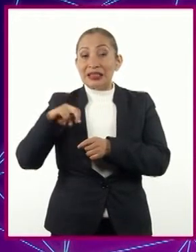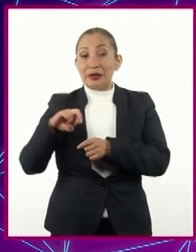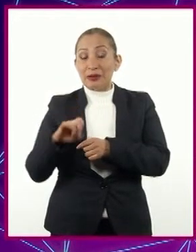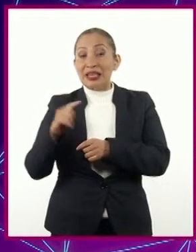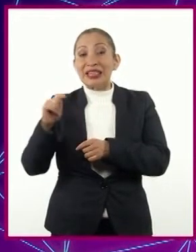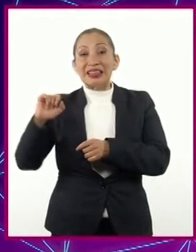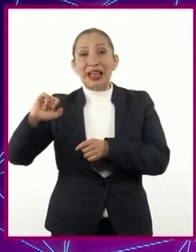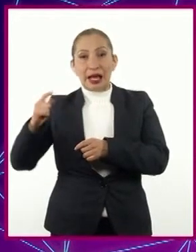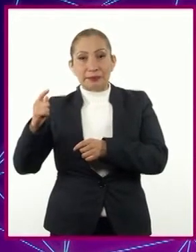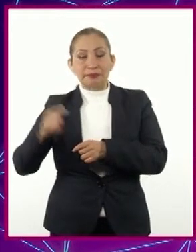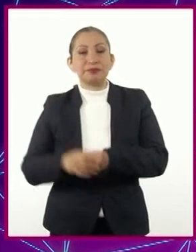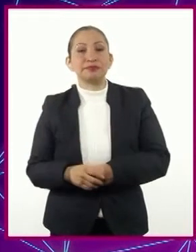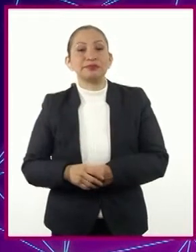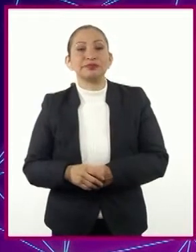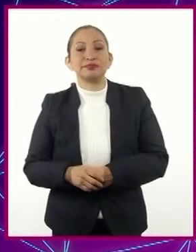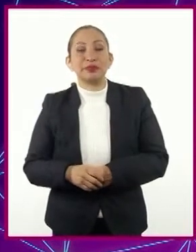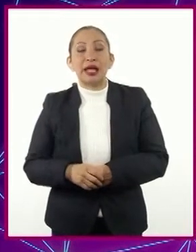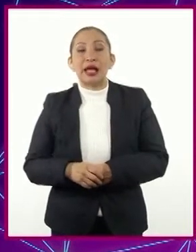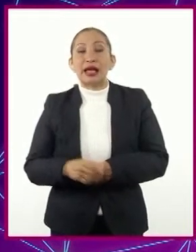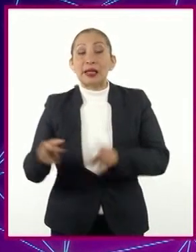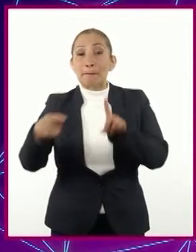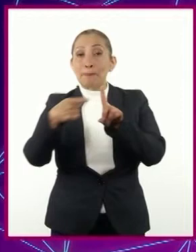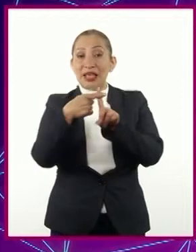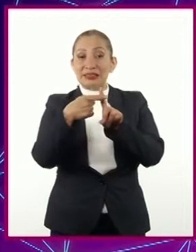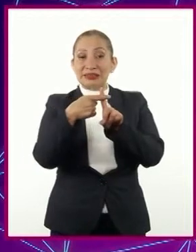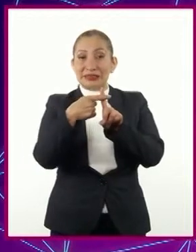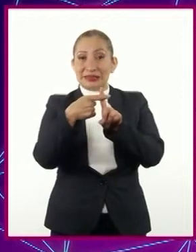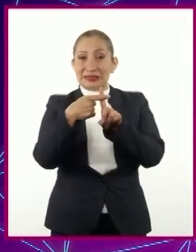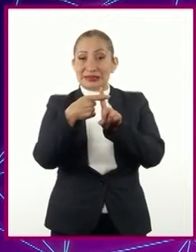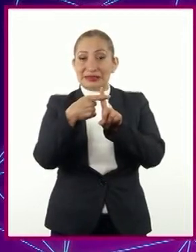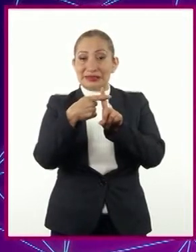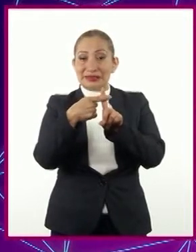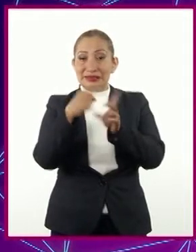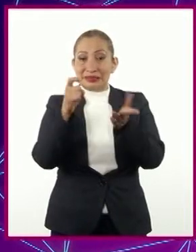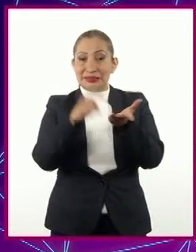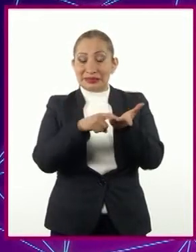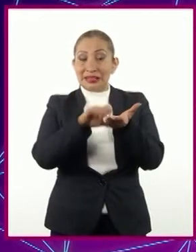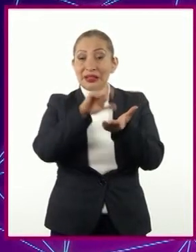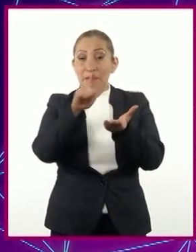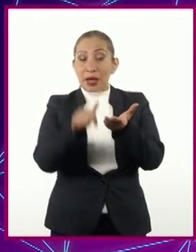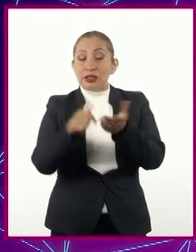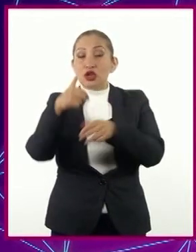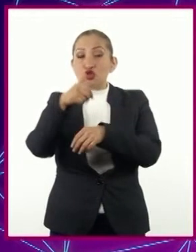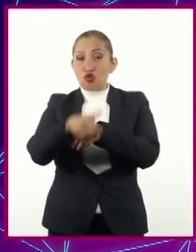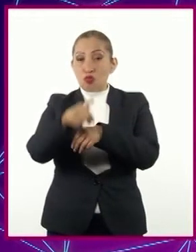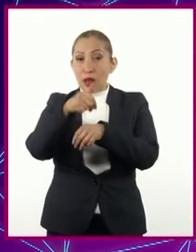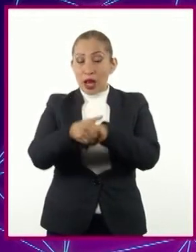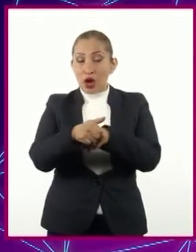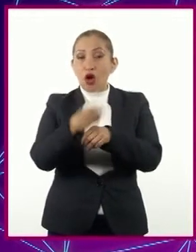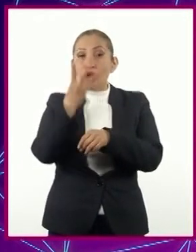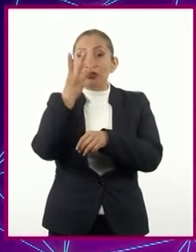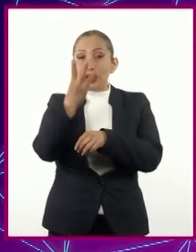tan y el signo de más, seguido de la cantidad